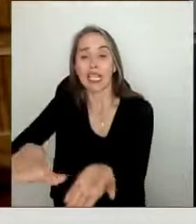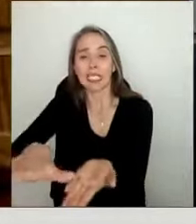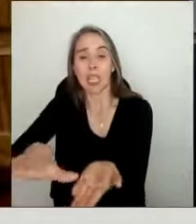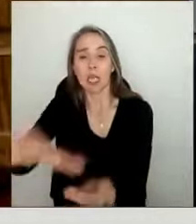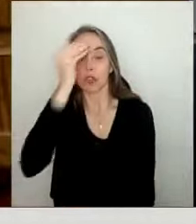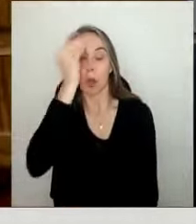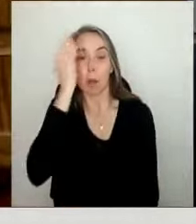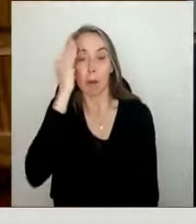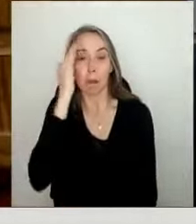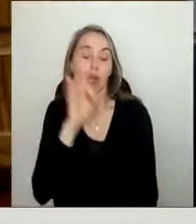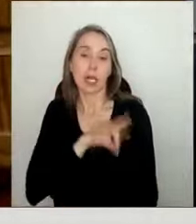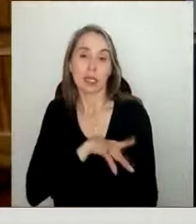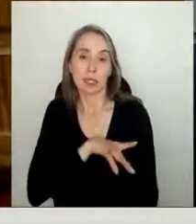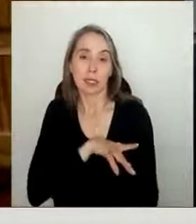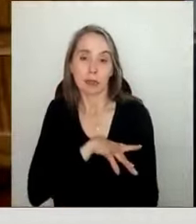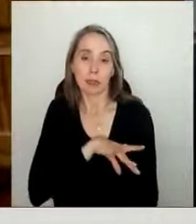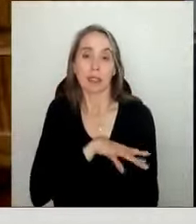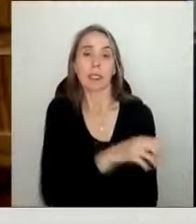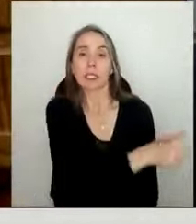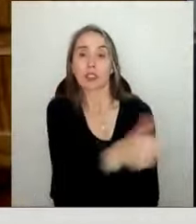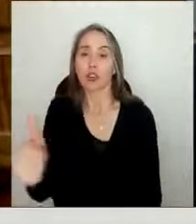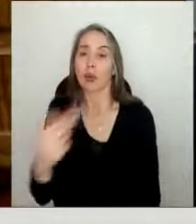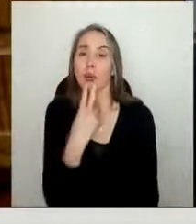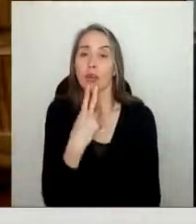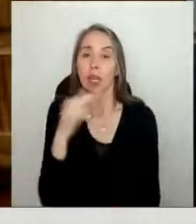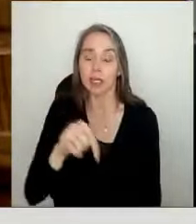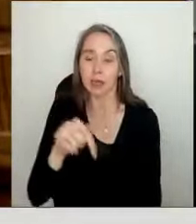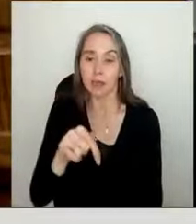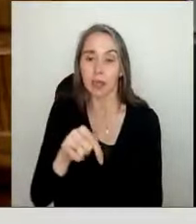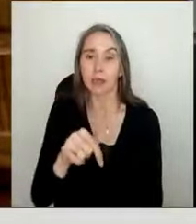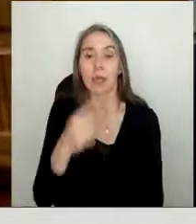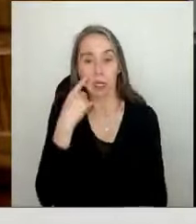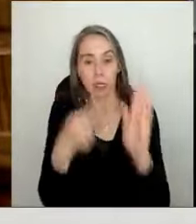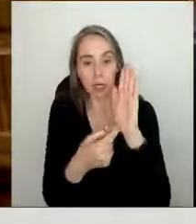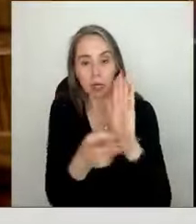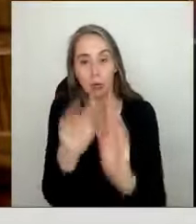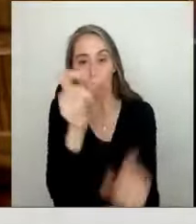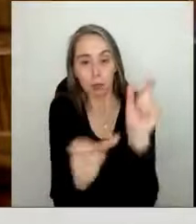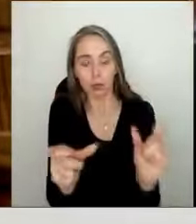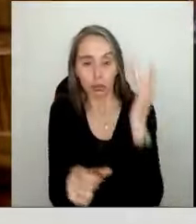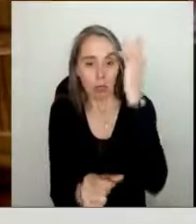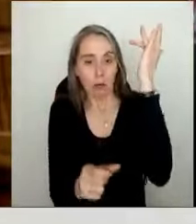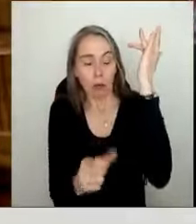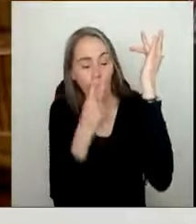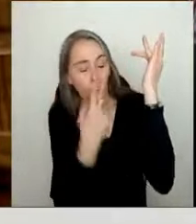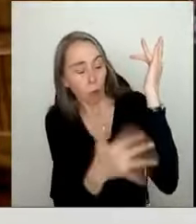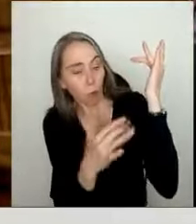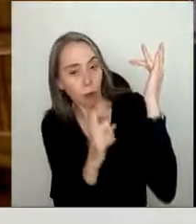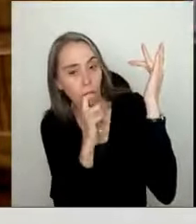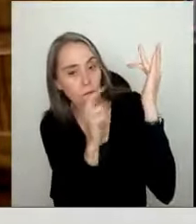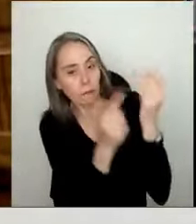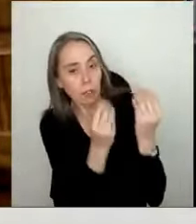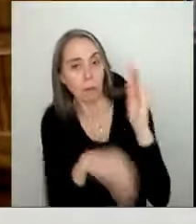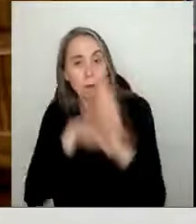chile y de todos sus habitantes porque demostrando una sabiduría envidiable la mayoría de los ciudadanos